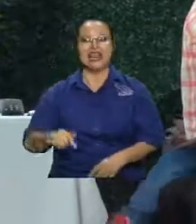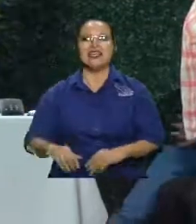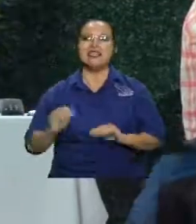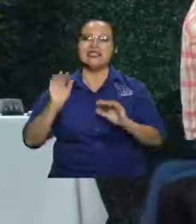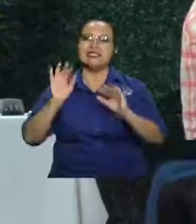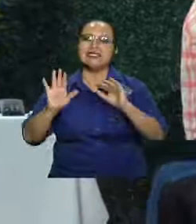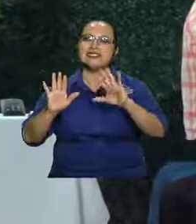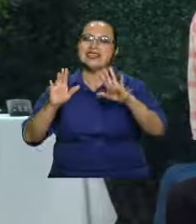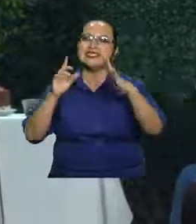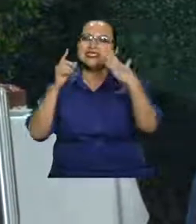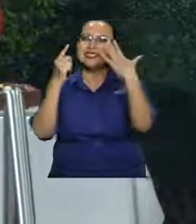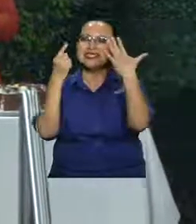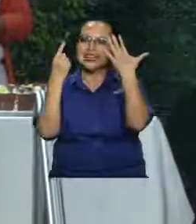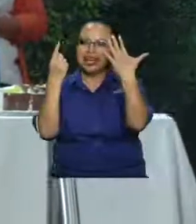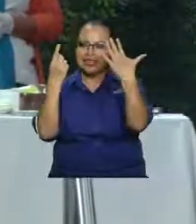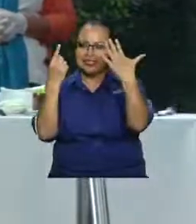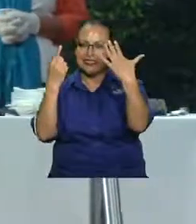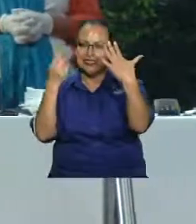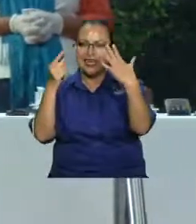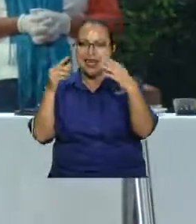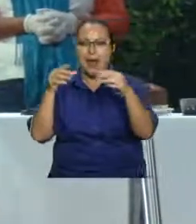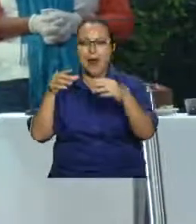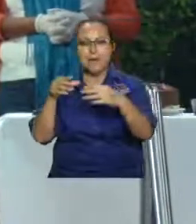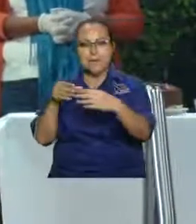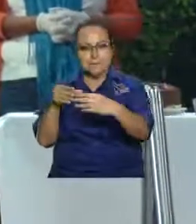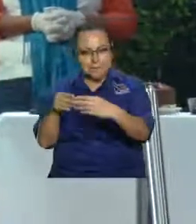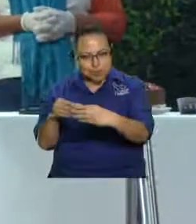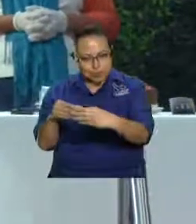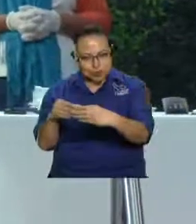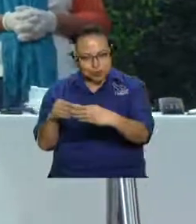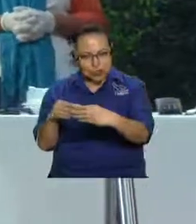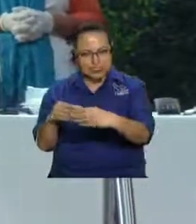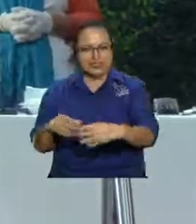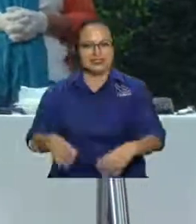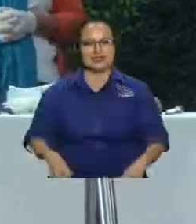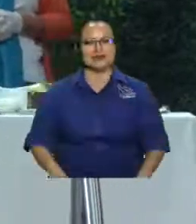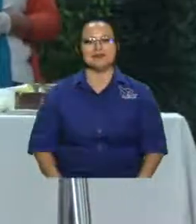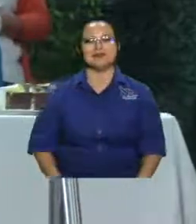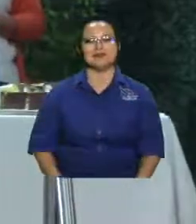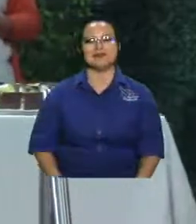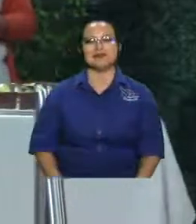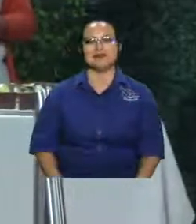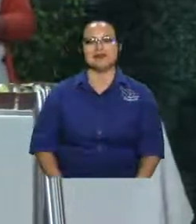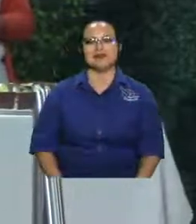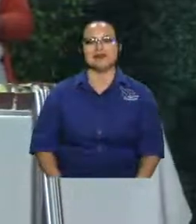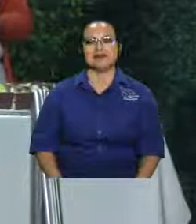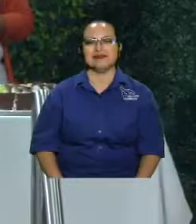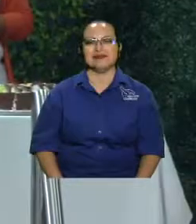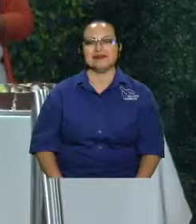Aquí hay 12 hermanos más 4, son 16. Ella tiene que sacar 16 pedazos de ahí.